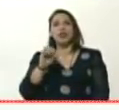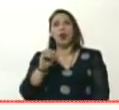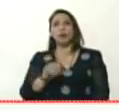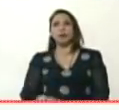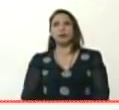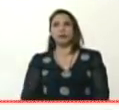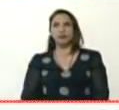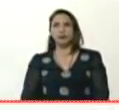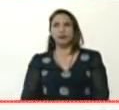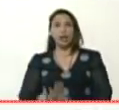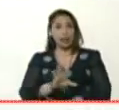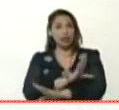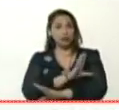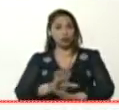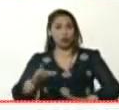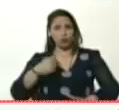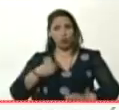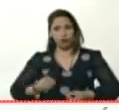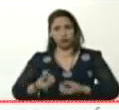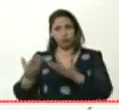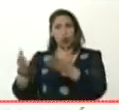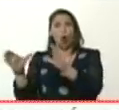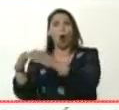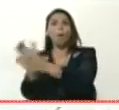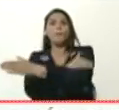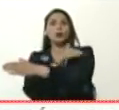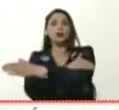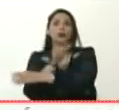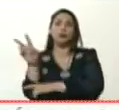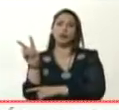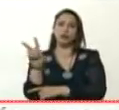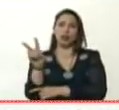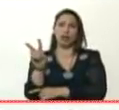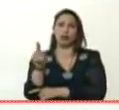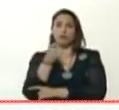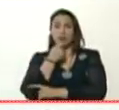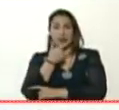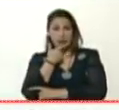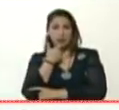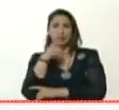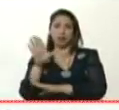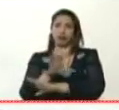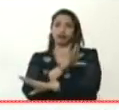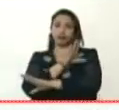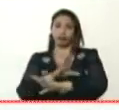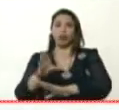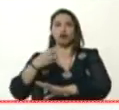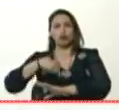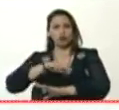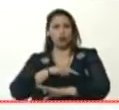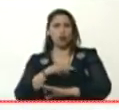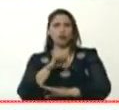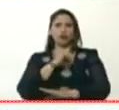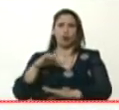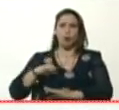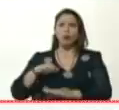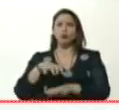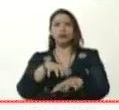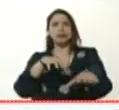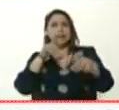En esa canción se la dedicamos a la oposición venezolana. El necio, una belleza de canción. Así somos los chavistas.